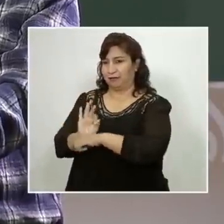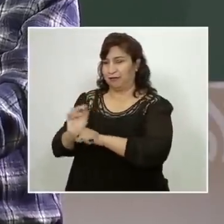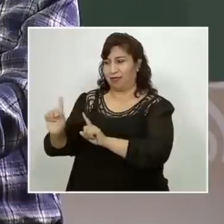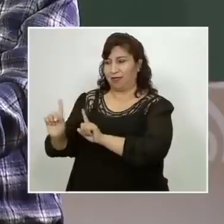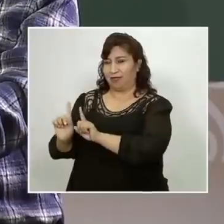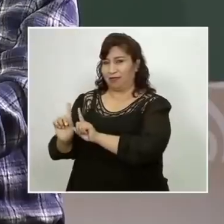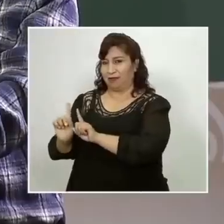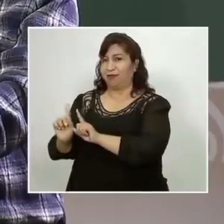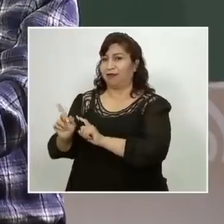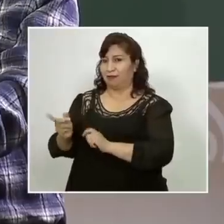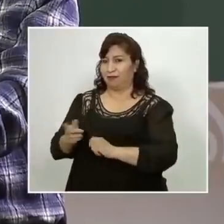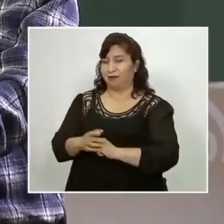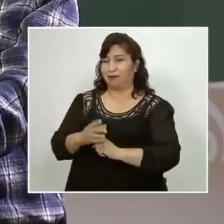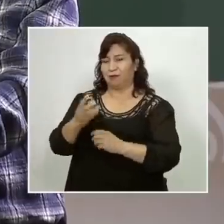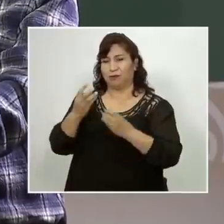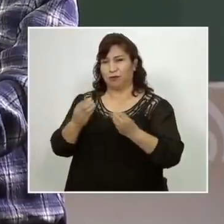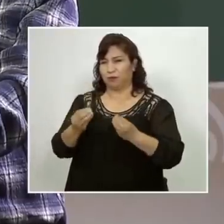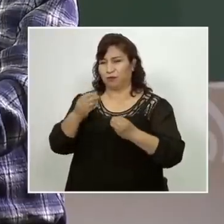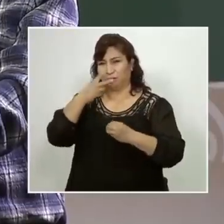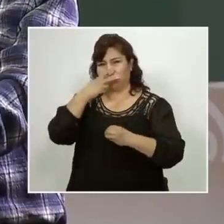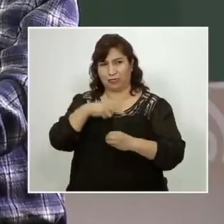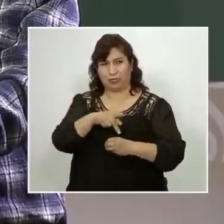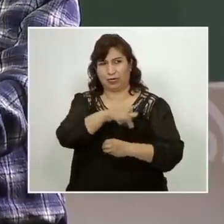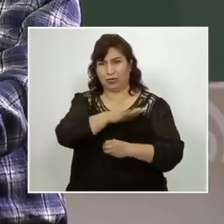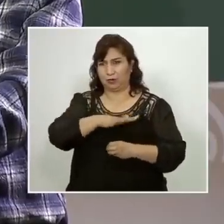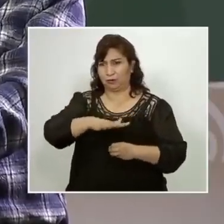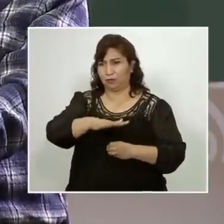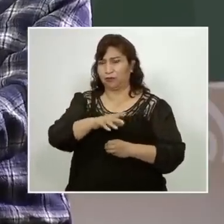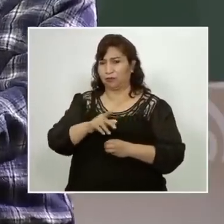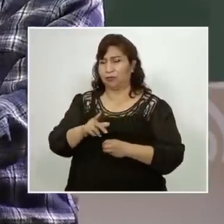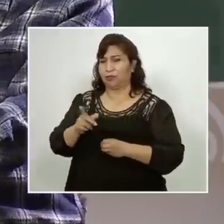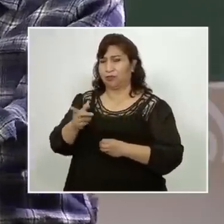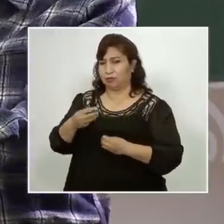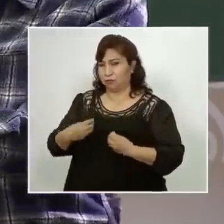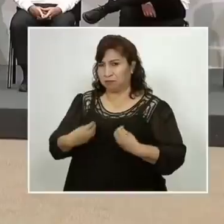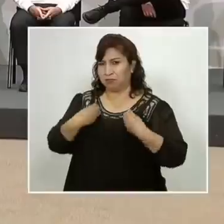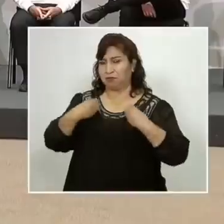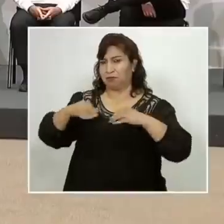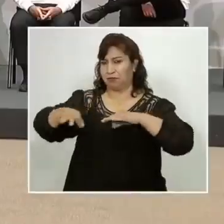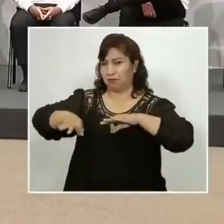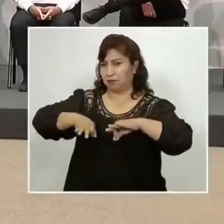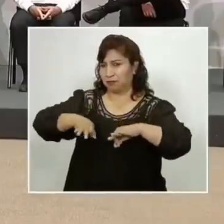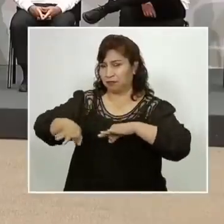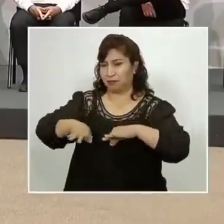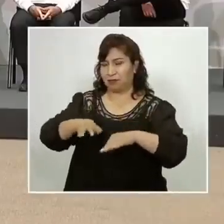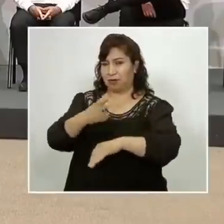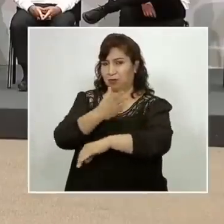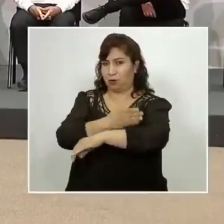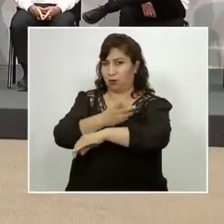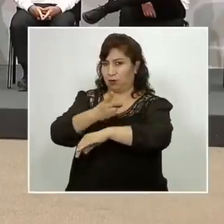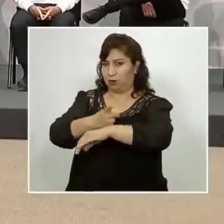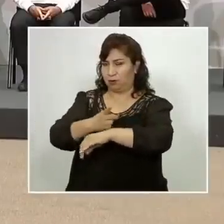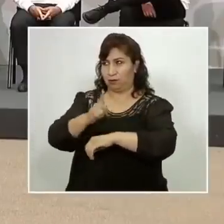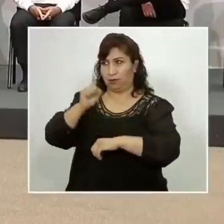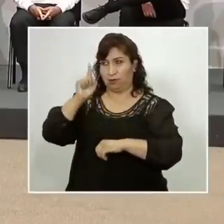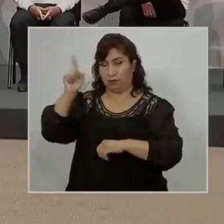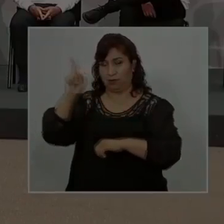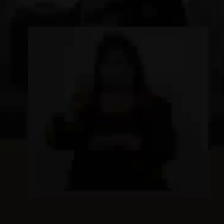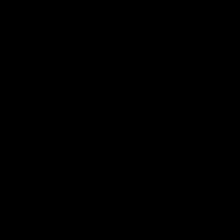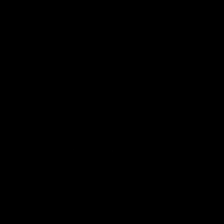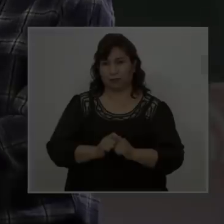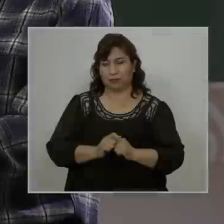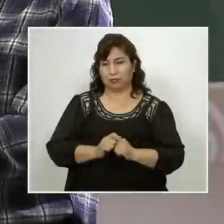Estoy seguro de muchos mexicanos que viven y trabajan honradamente en Estados